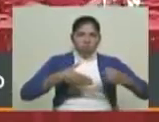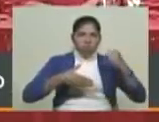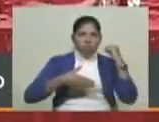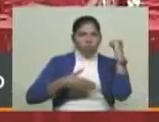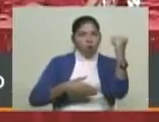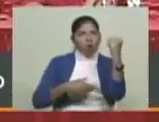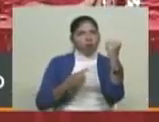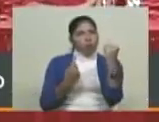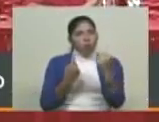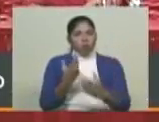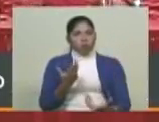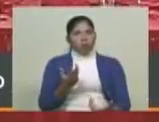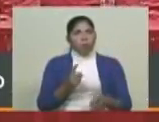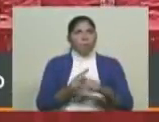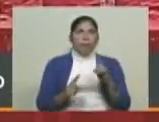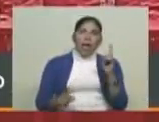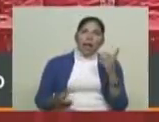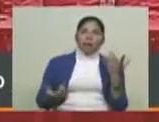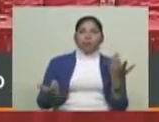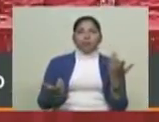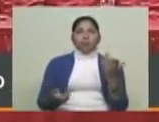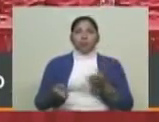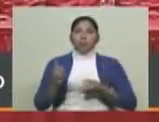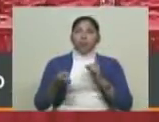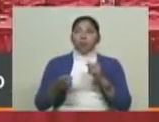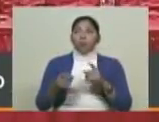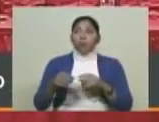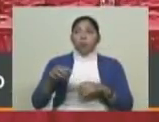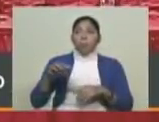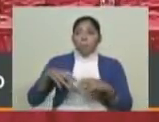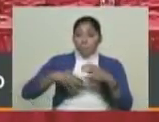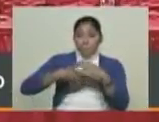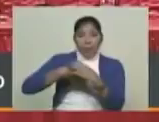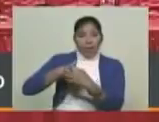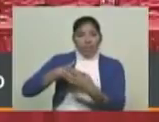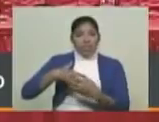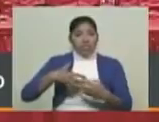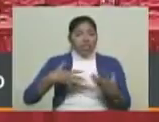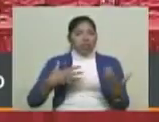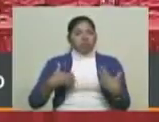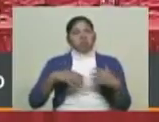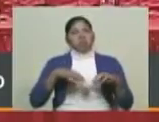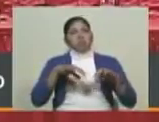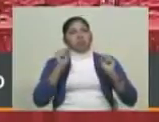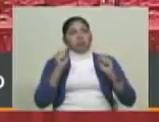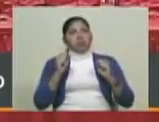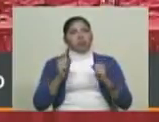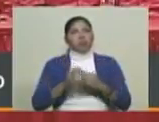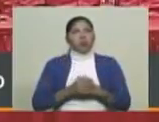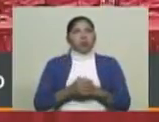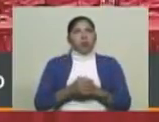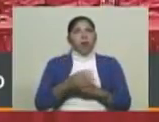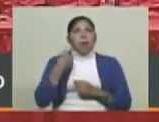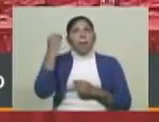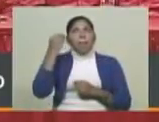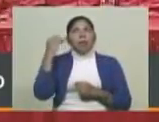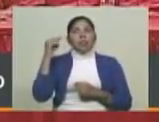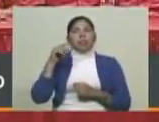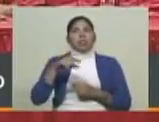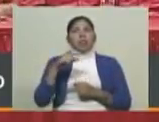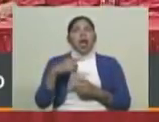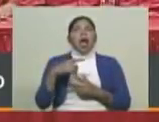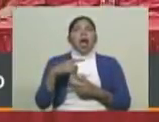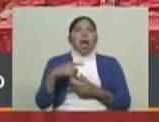Pero algunos compañeros de otros países no entendieron eso. Y creen que lo que le están haciendo a Venezuela es porque Maduro es un